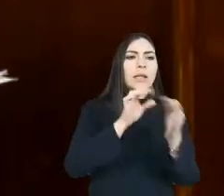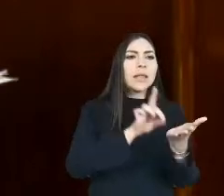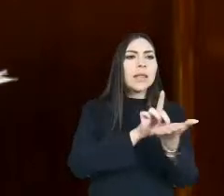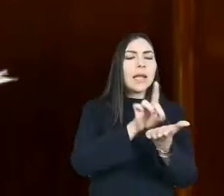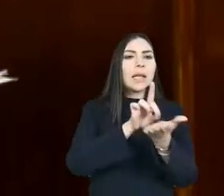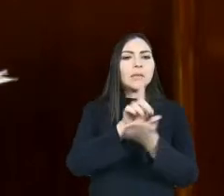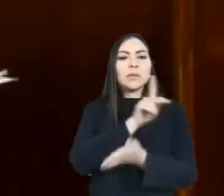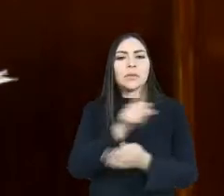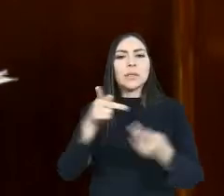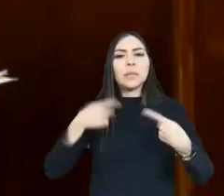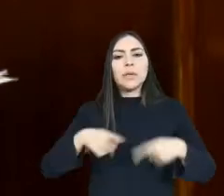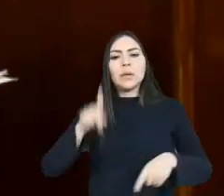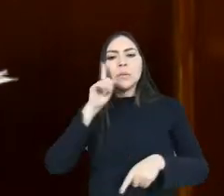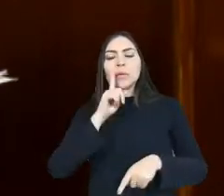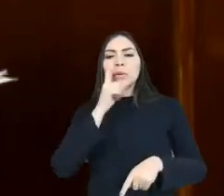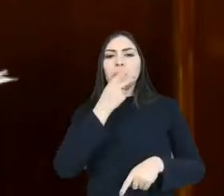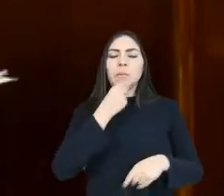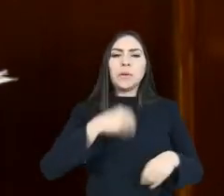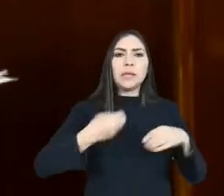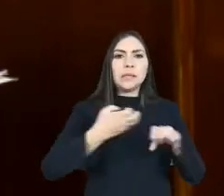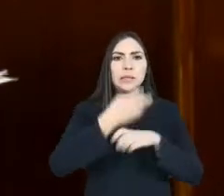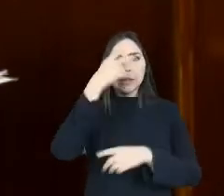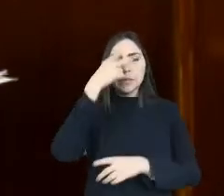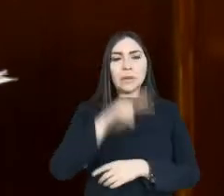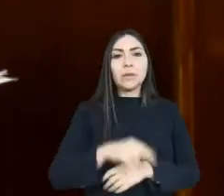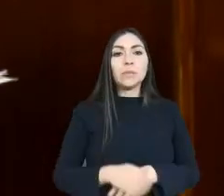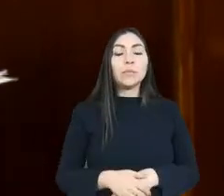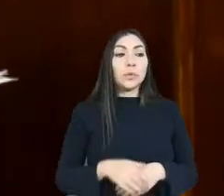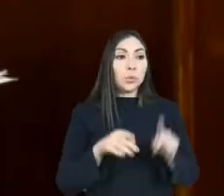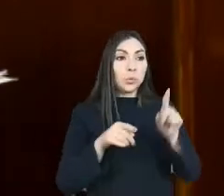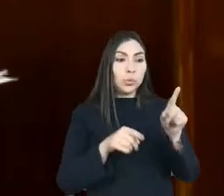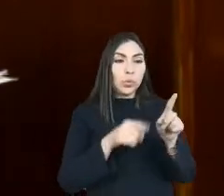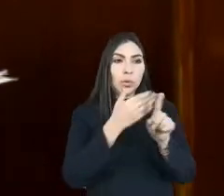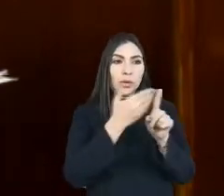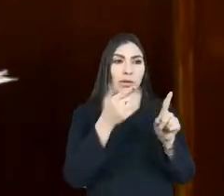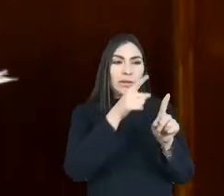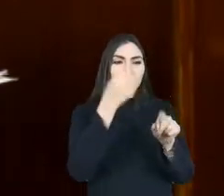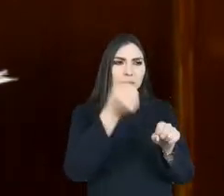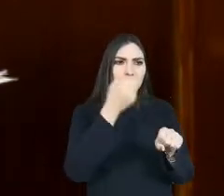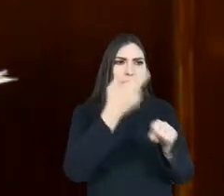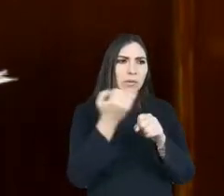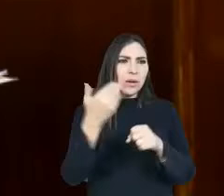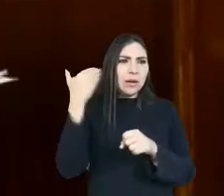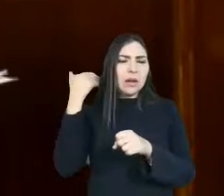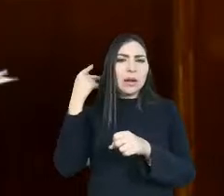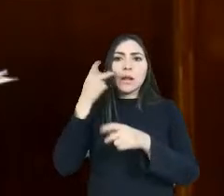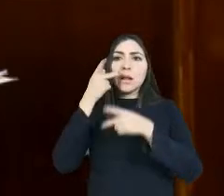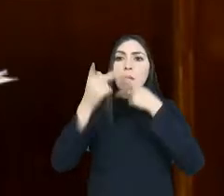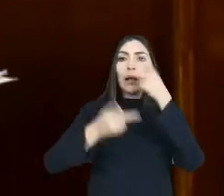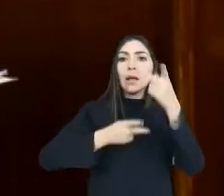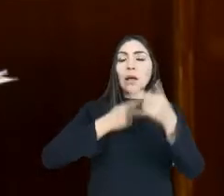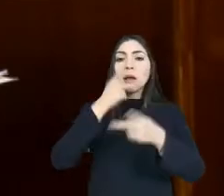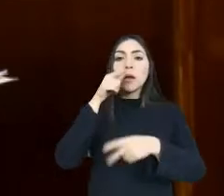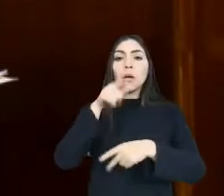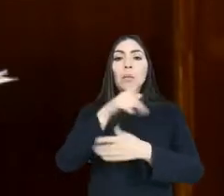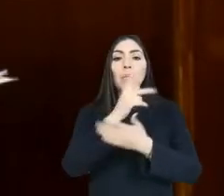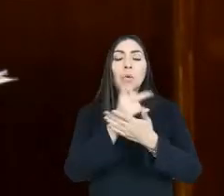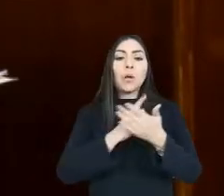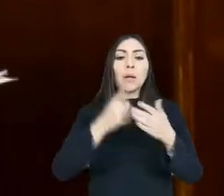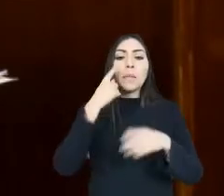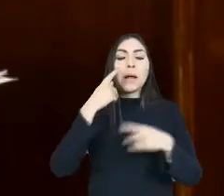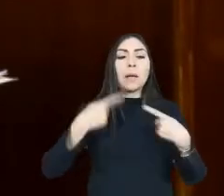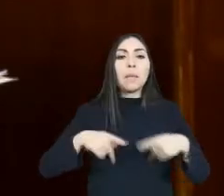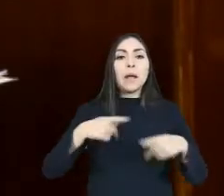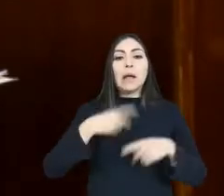mexiquenses. No obstante, usted, como sus antecesores, ha sostenido una política social vista como mera promotora